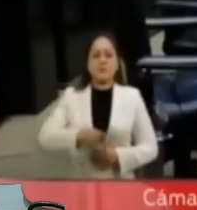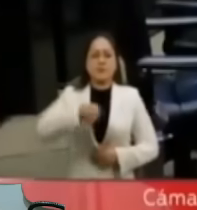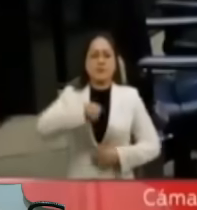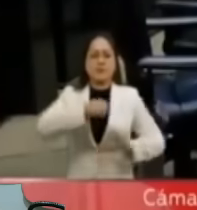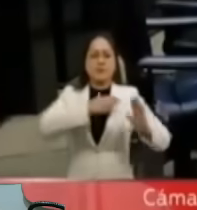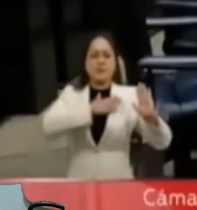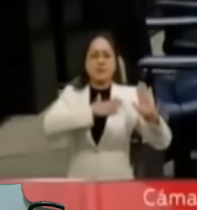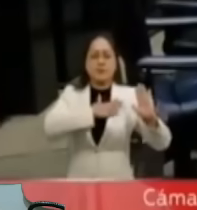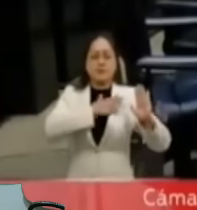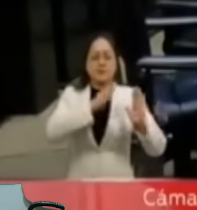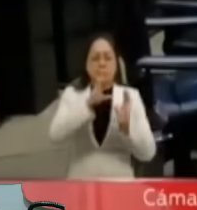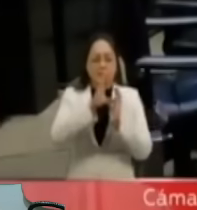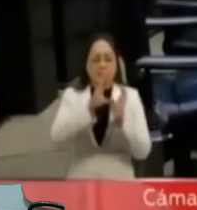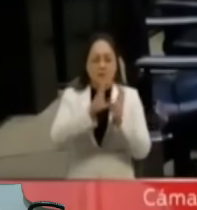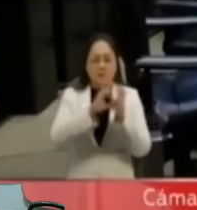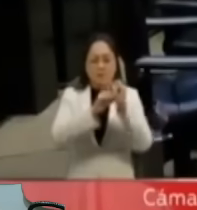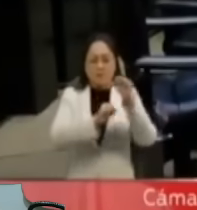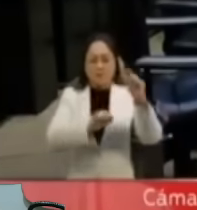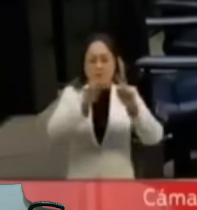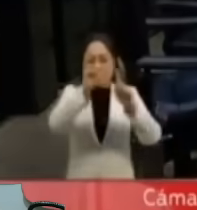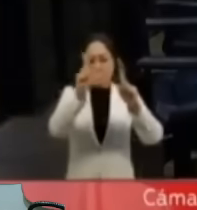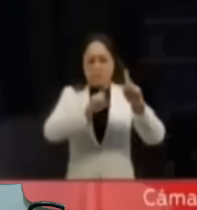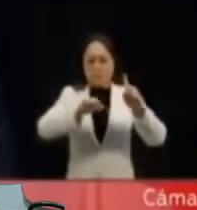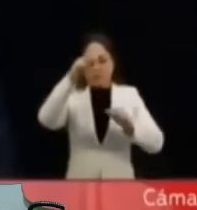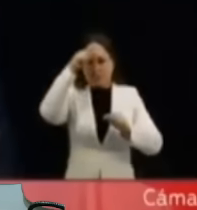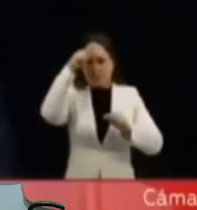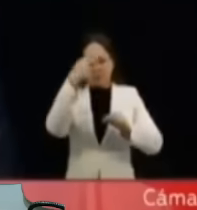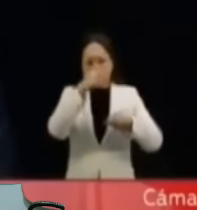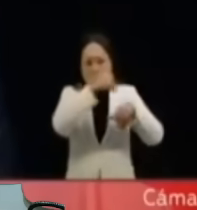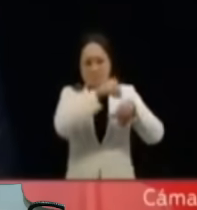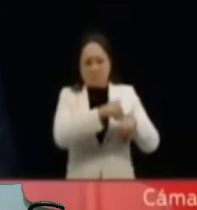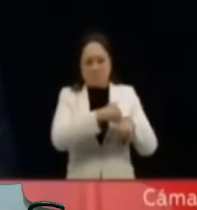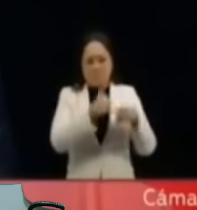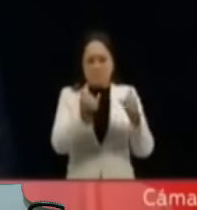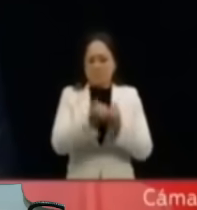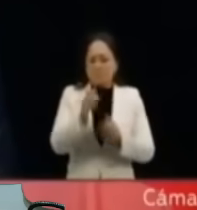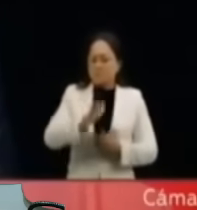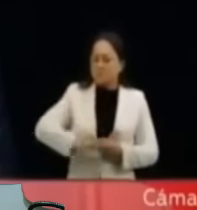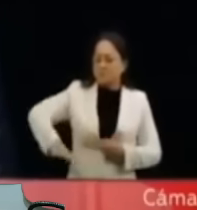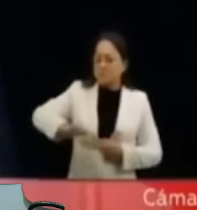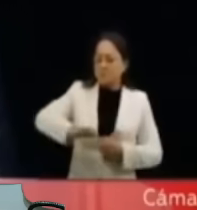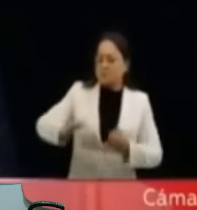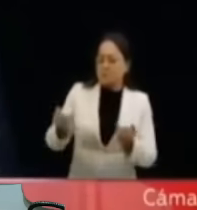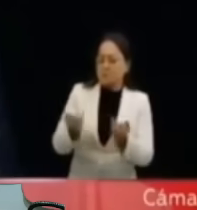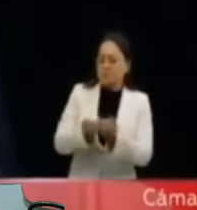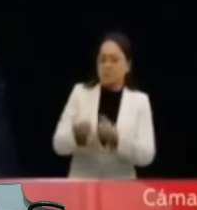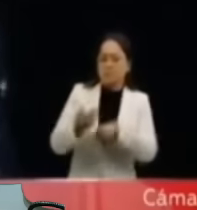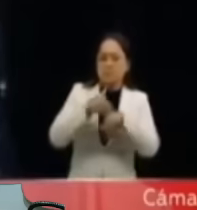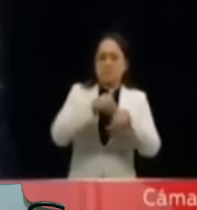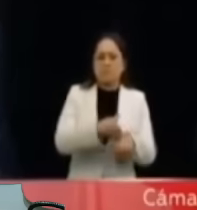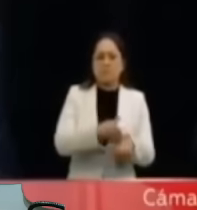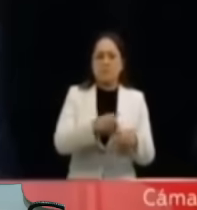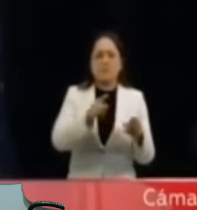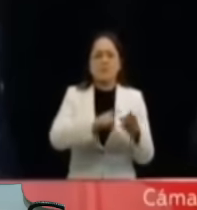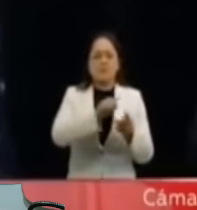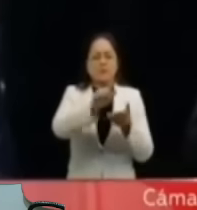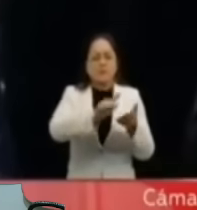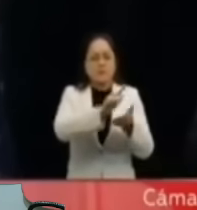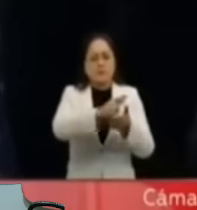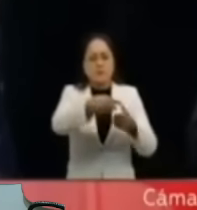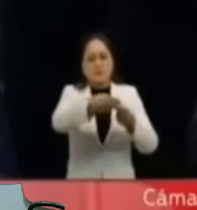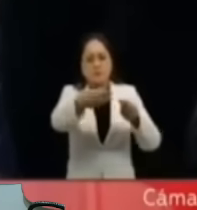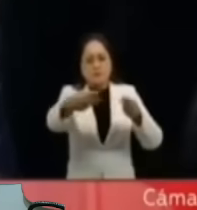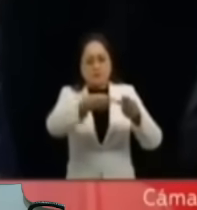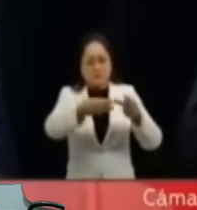Protesto guardar y hacer guardar la Constitución Política de los Estados Unidos Mexicanos, las leyes que de